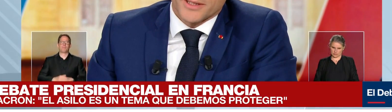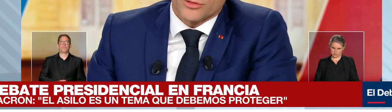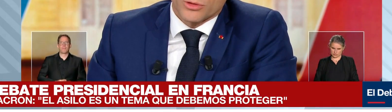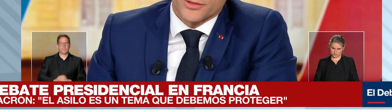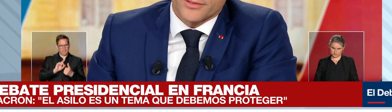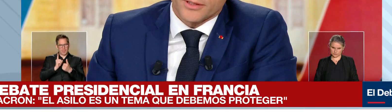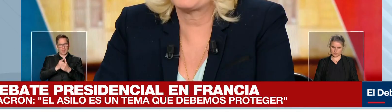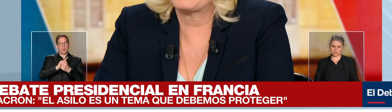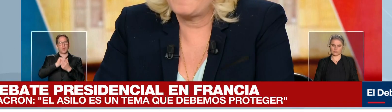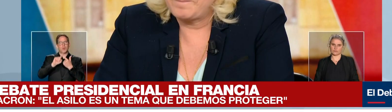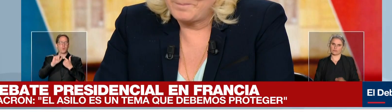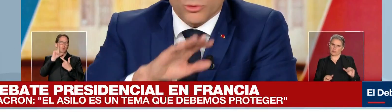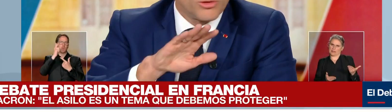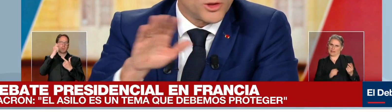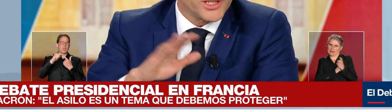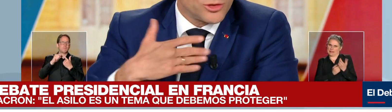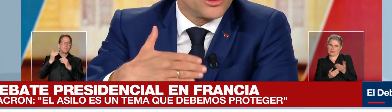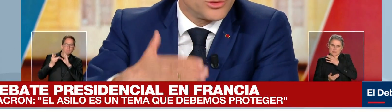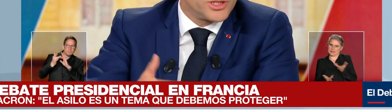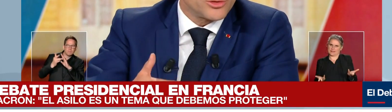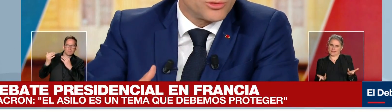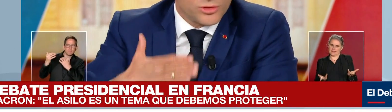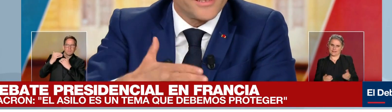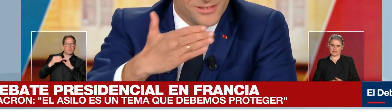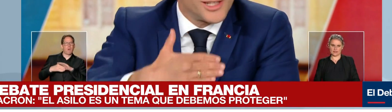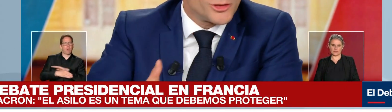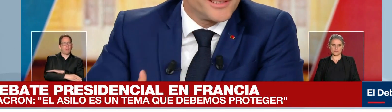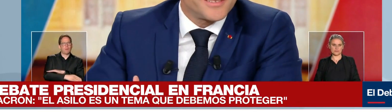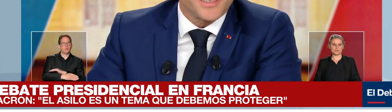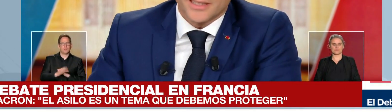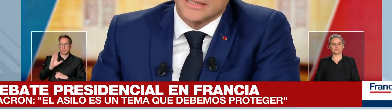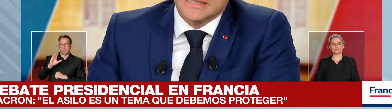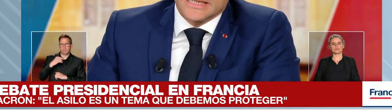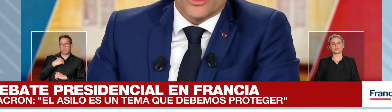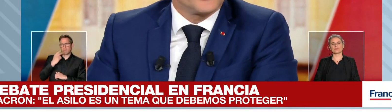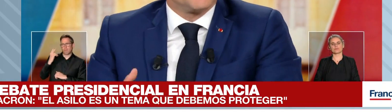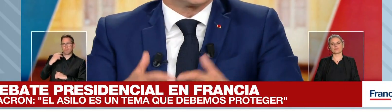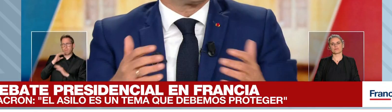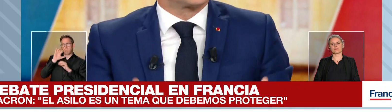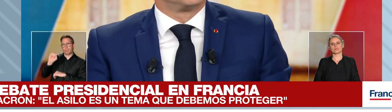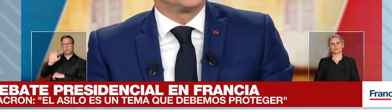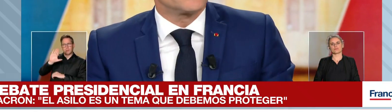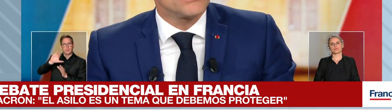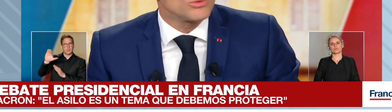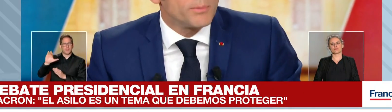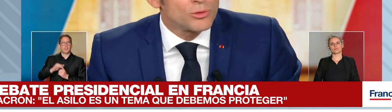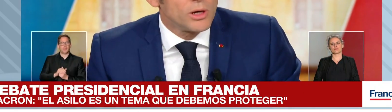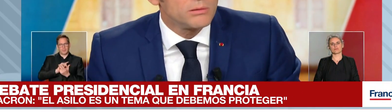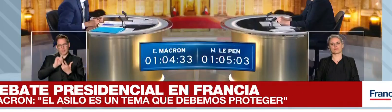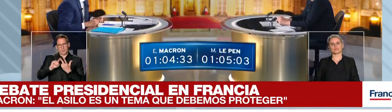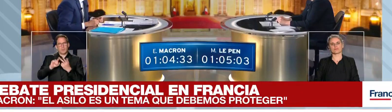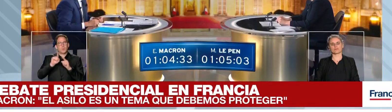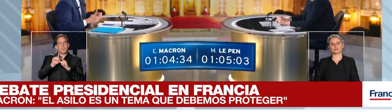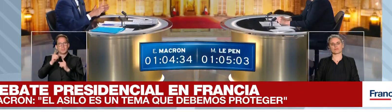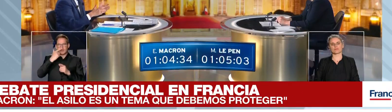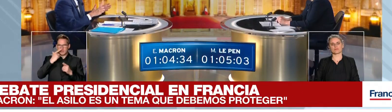es la lucha contra la inmigración clandestina. Yo no le reprocho nada, simplemente lo distingo. Y la inmigración